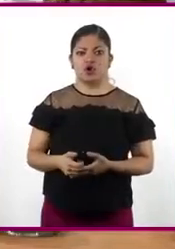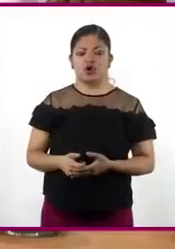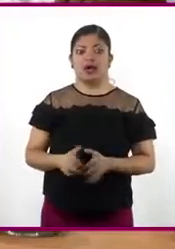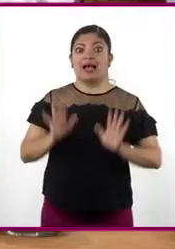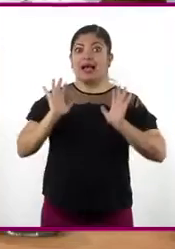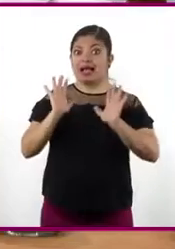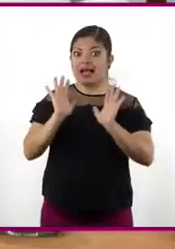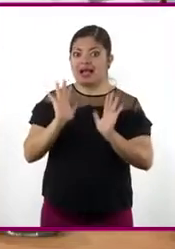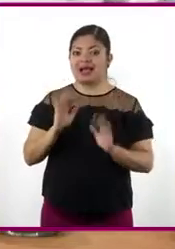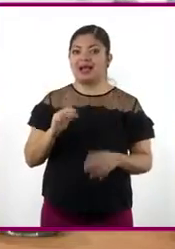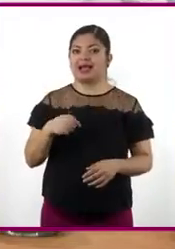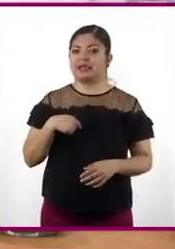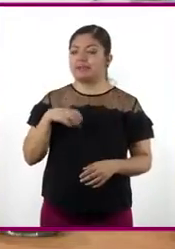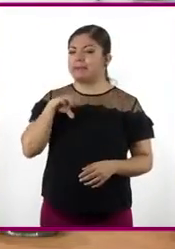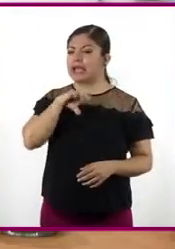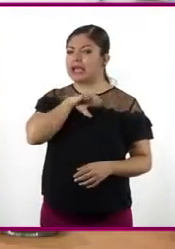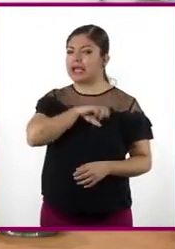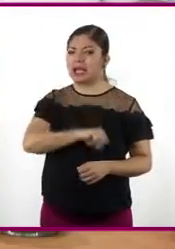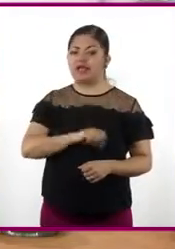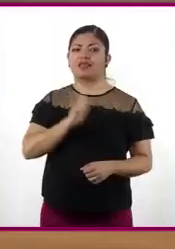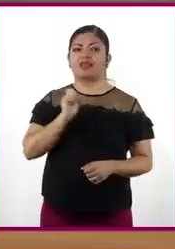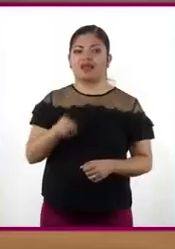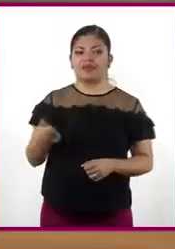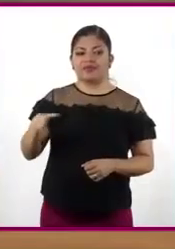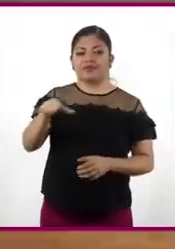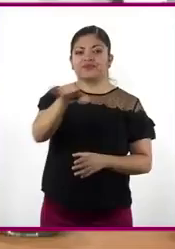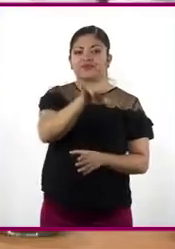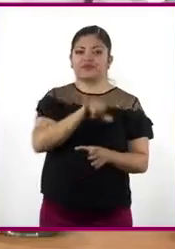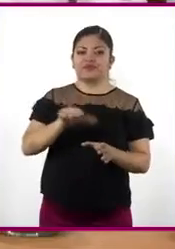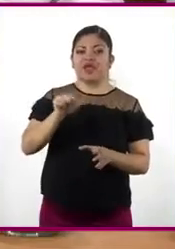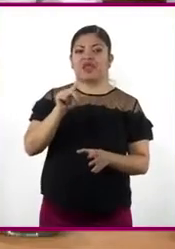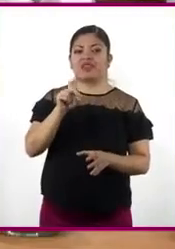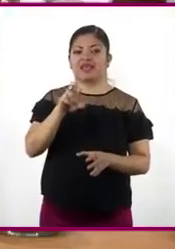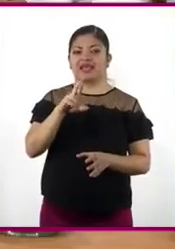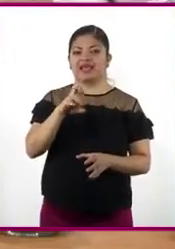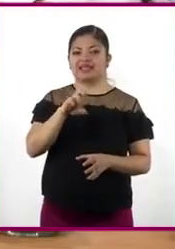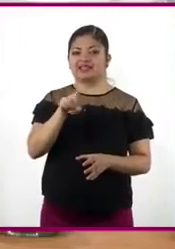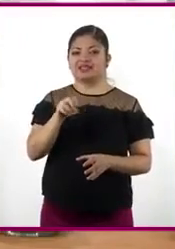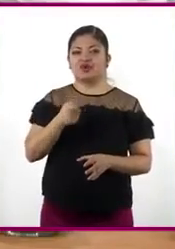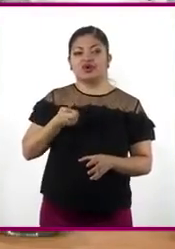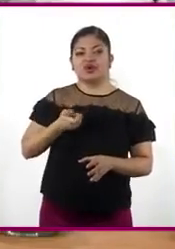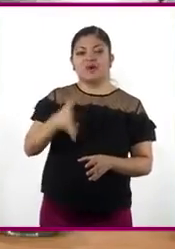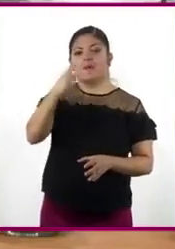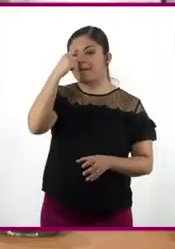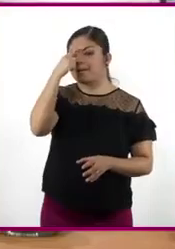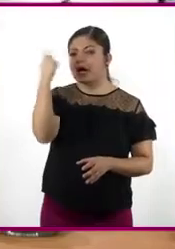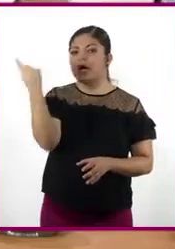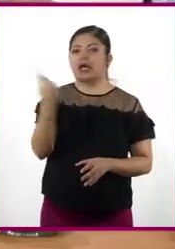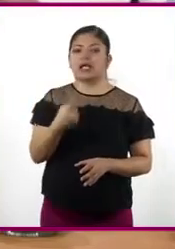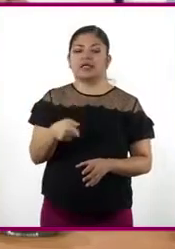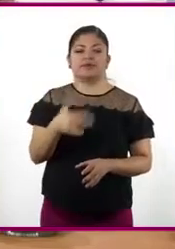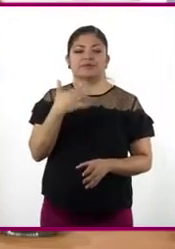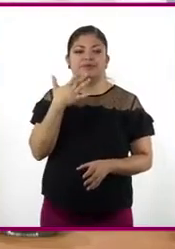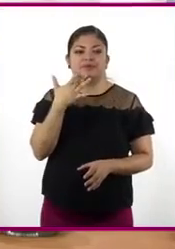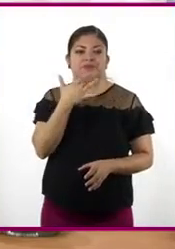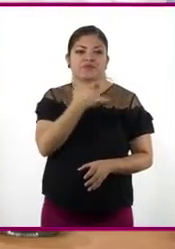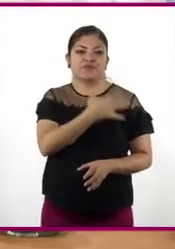Y las que me encantan son las del aderezo. El para qué. ¡Ay, este agridulce